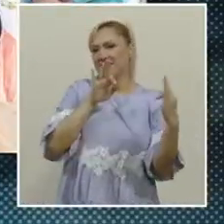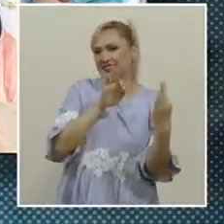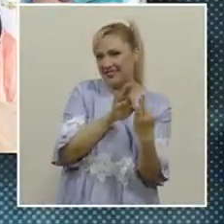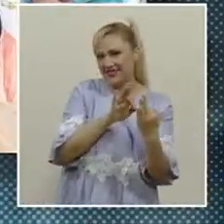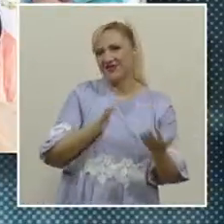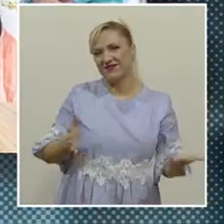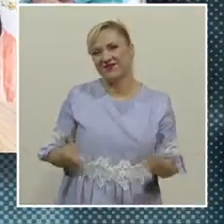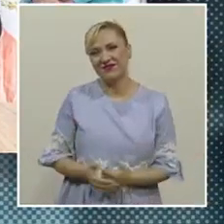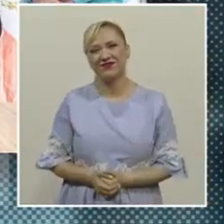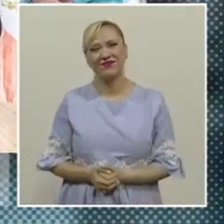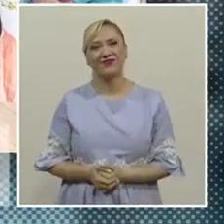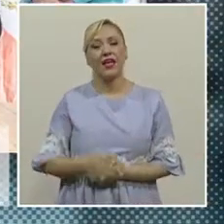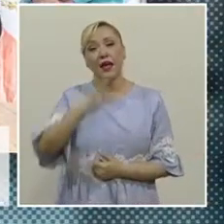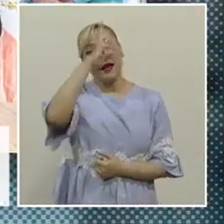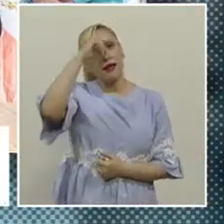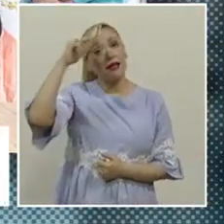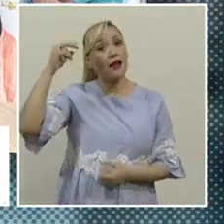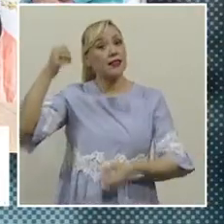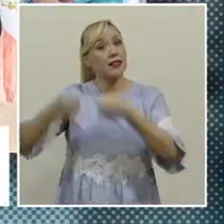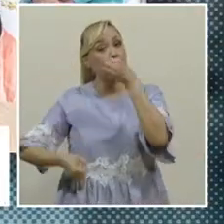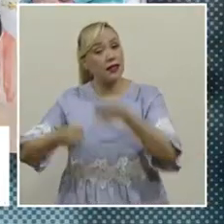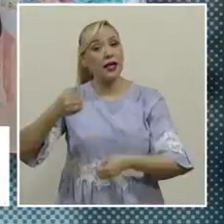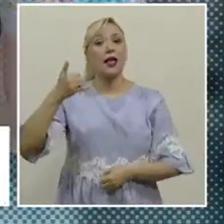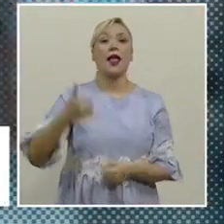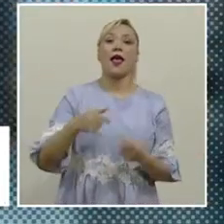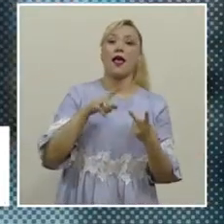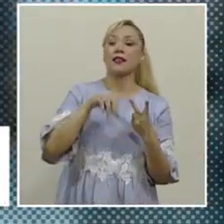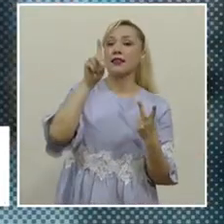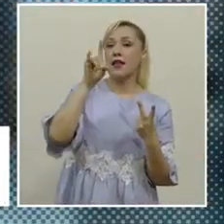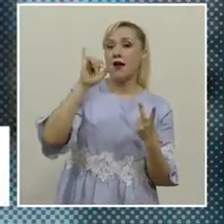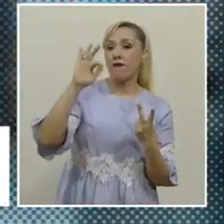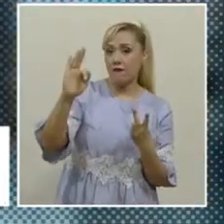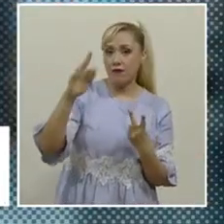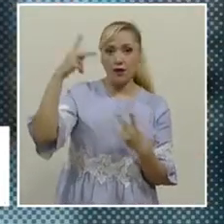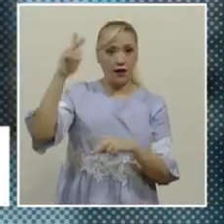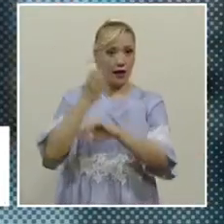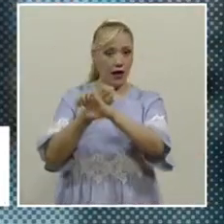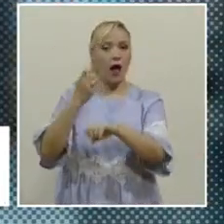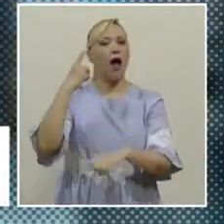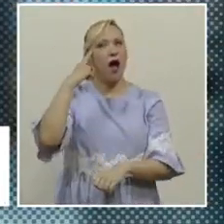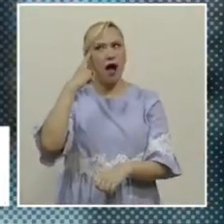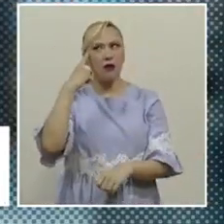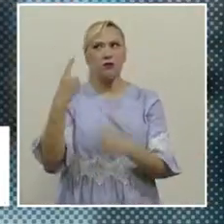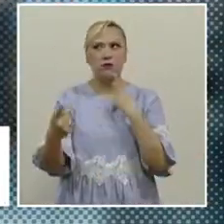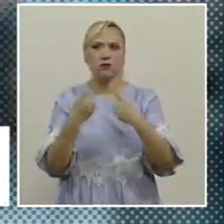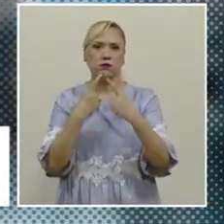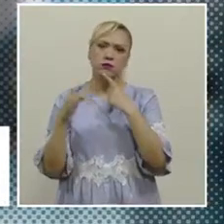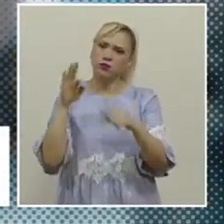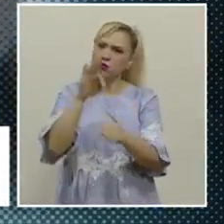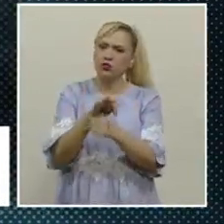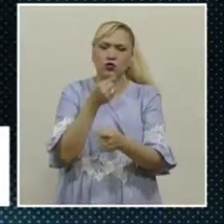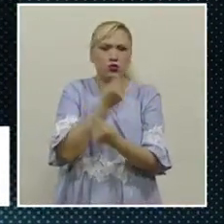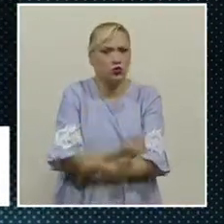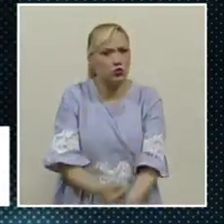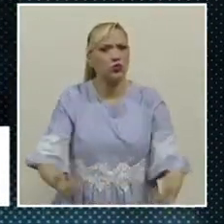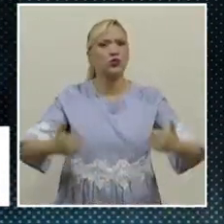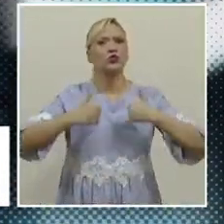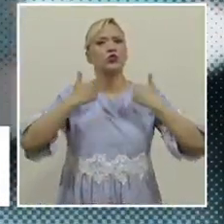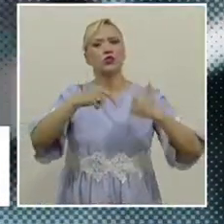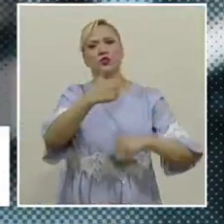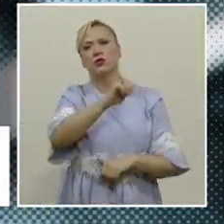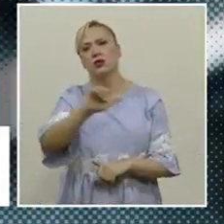El Poder Judicial de Nayarit y el sistema del DIF estatal sumaron esfuerzos para la efectiva protección de la niñez y la